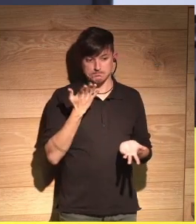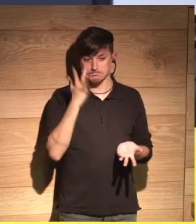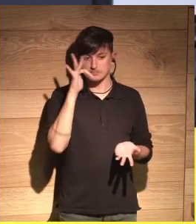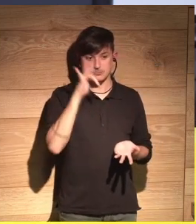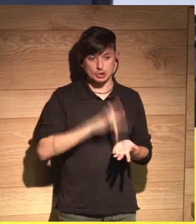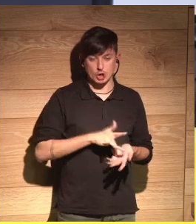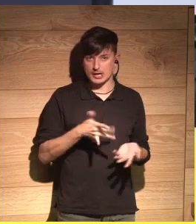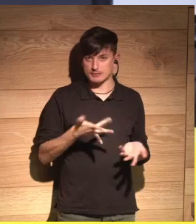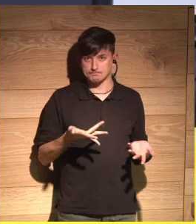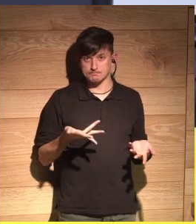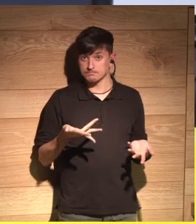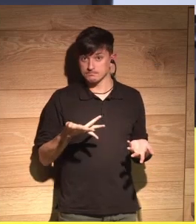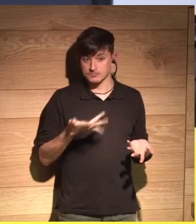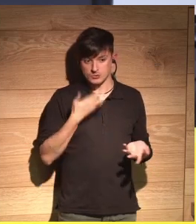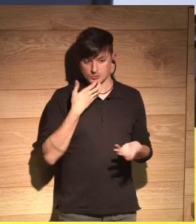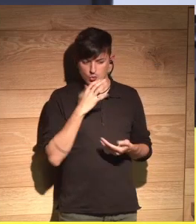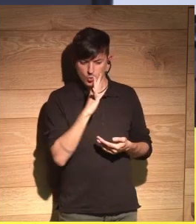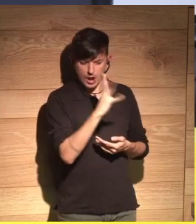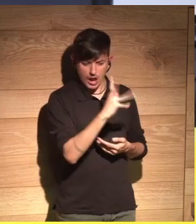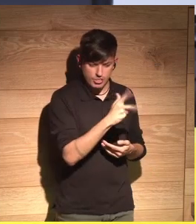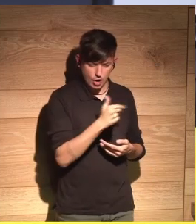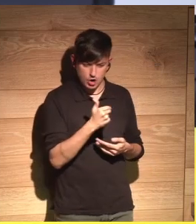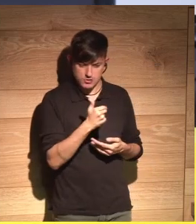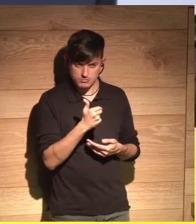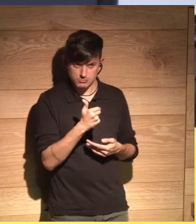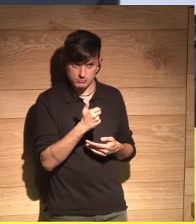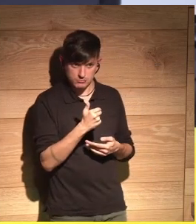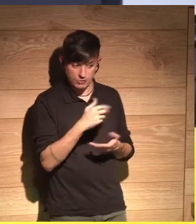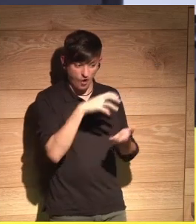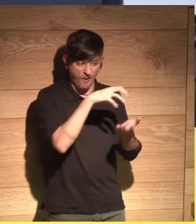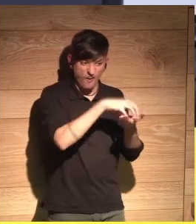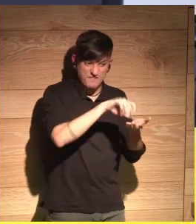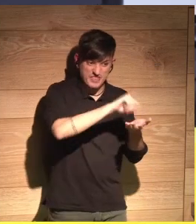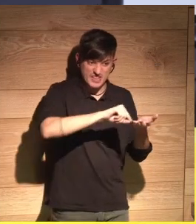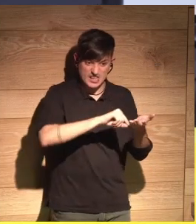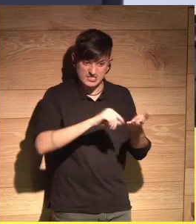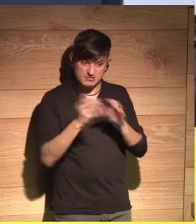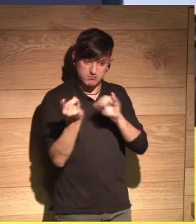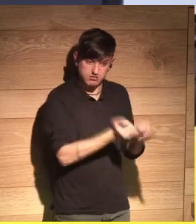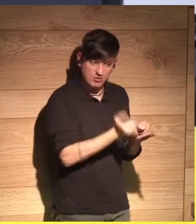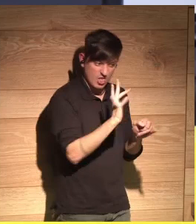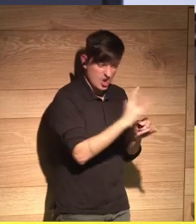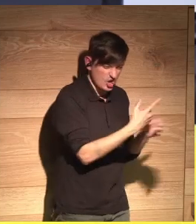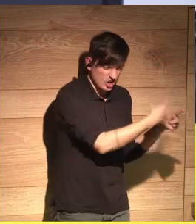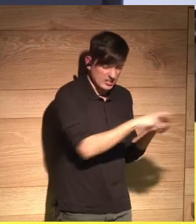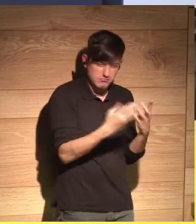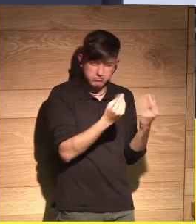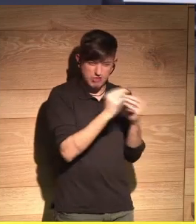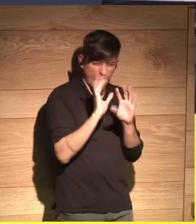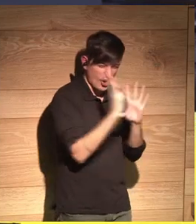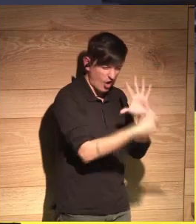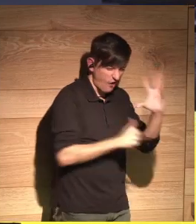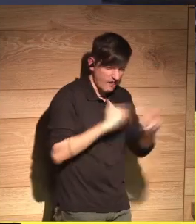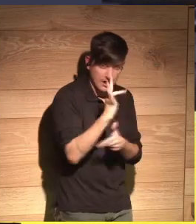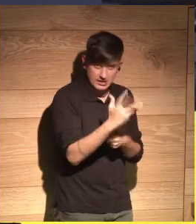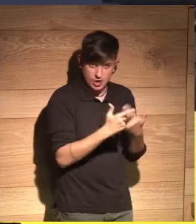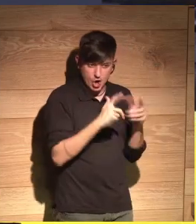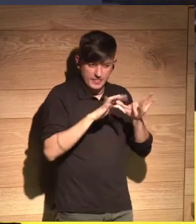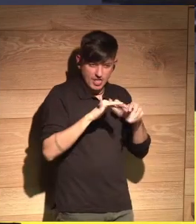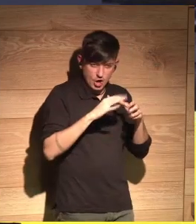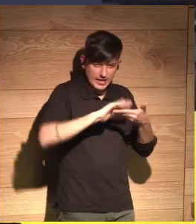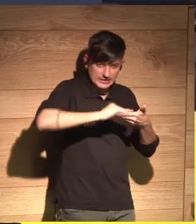un un ladrón por ejemplo llegó a nuestras oficinas en límite y robo muchísimas cosas incluyendo ordenadores y etiquetas